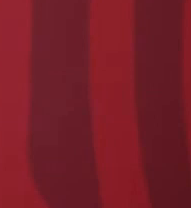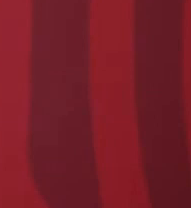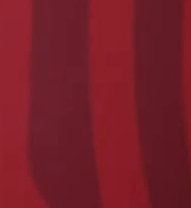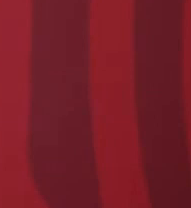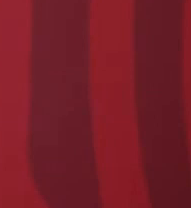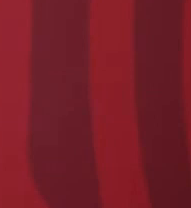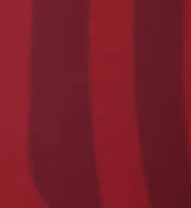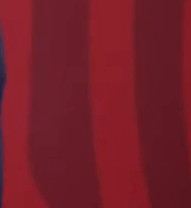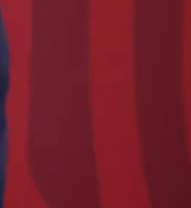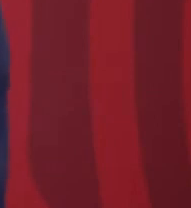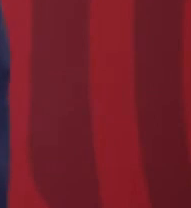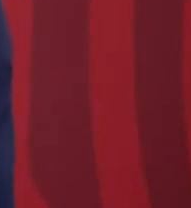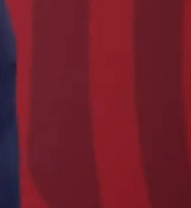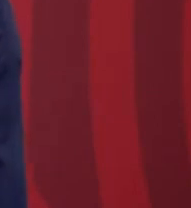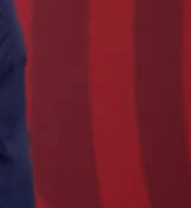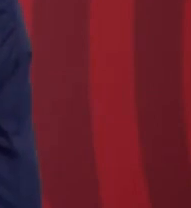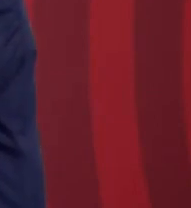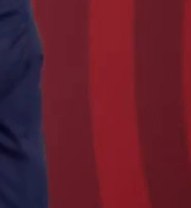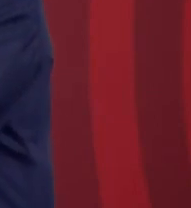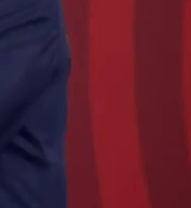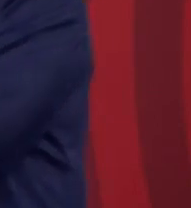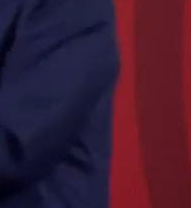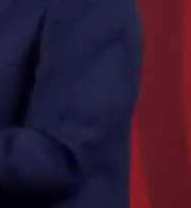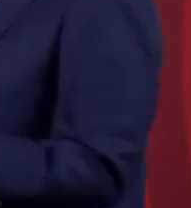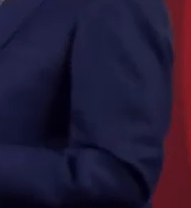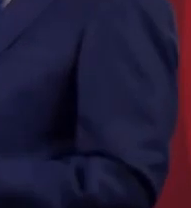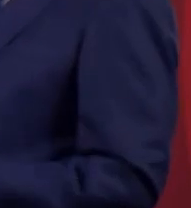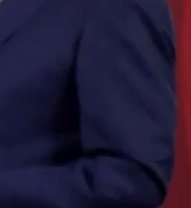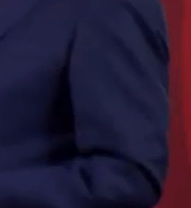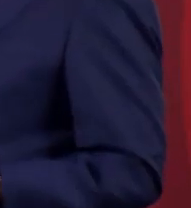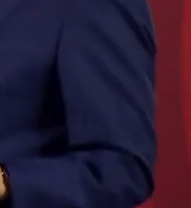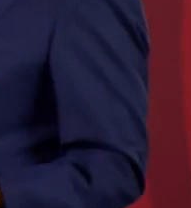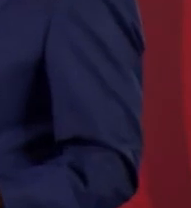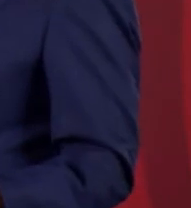y que sepan los conservadores,